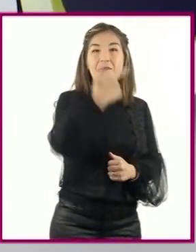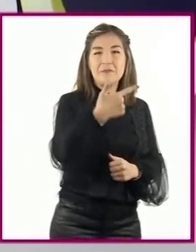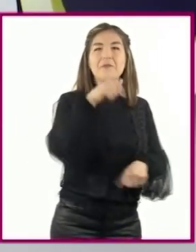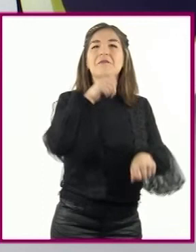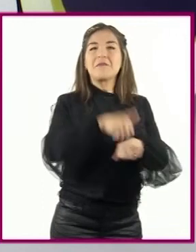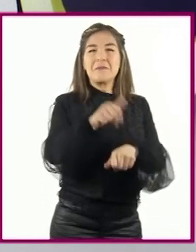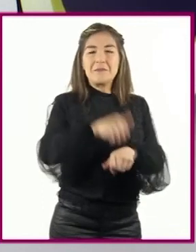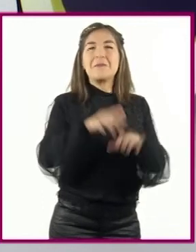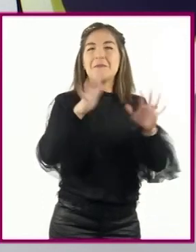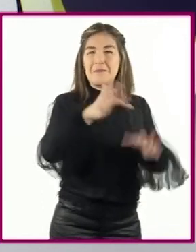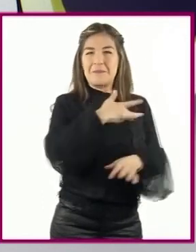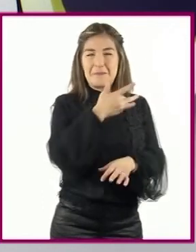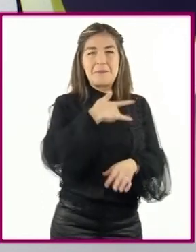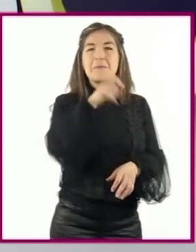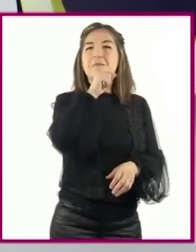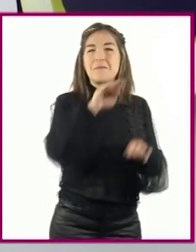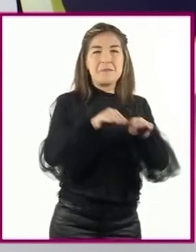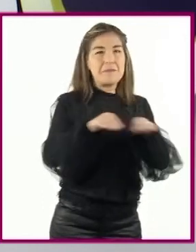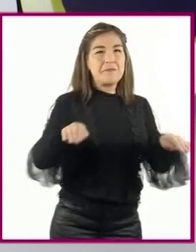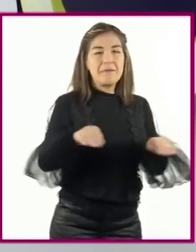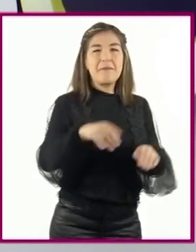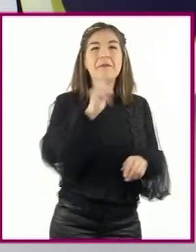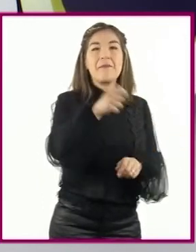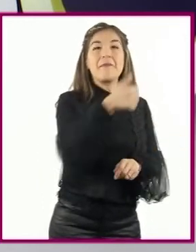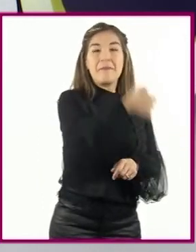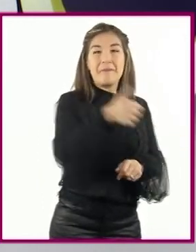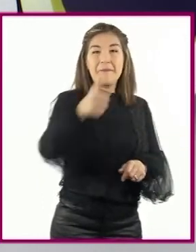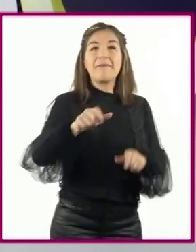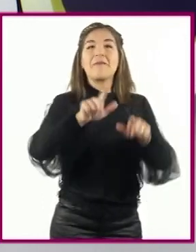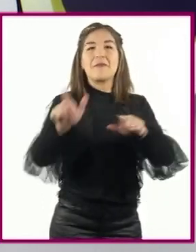buena estimación en medida, pues cada lado mide